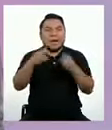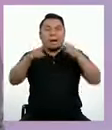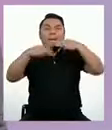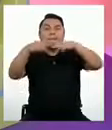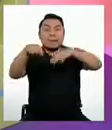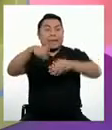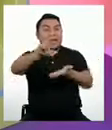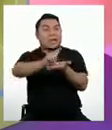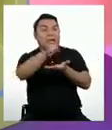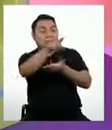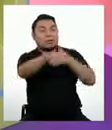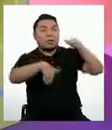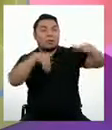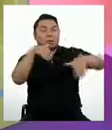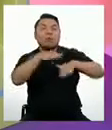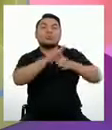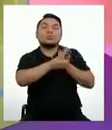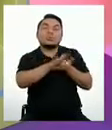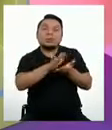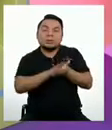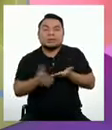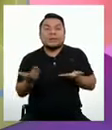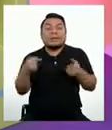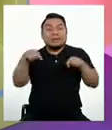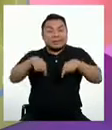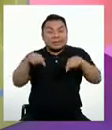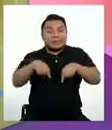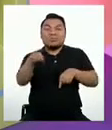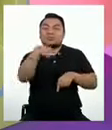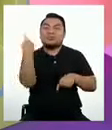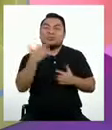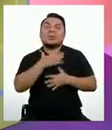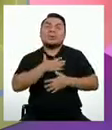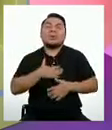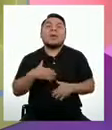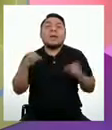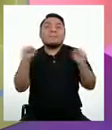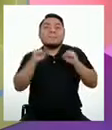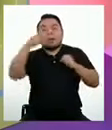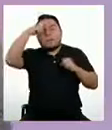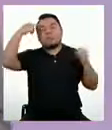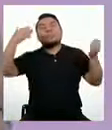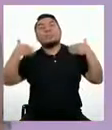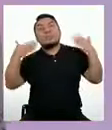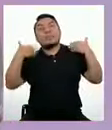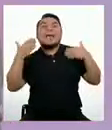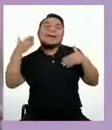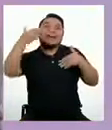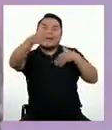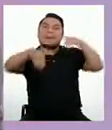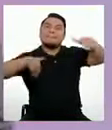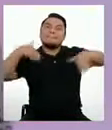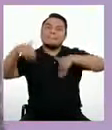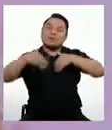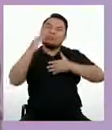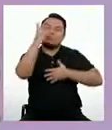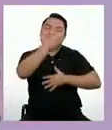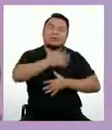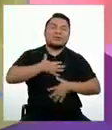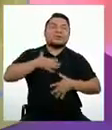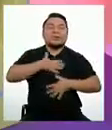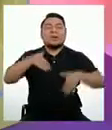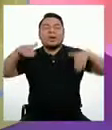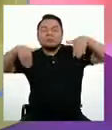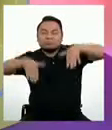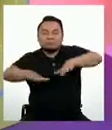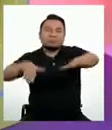en Lima, ¿no? Y constantemente nosotros tenemos la suerte de en invierno, verano, poder ir y no sea pasear si no te vas a